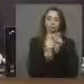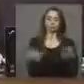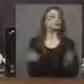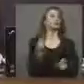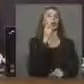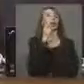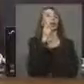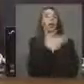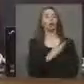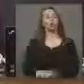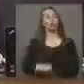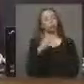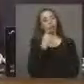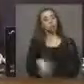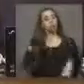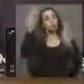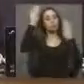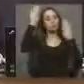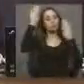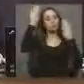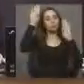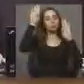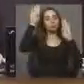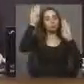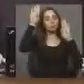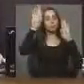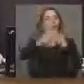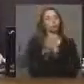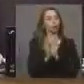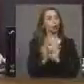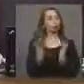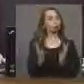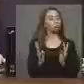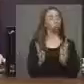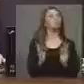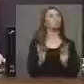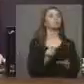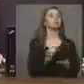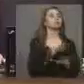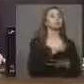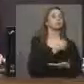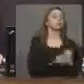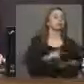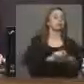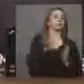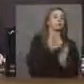parlamentarios que estamos levantando el brazo y que es unánime y la mesa tomada.